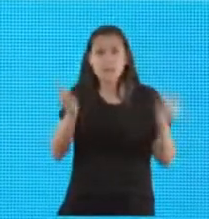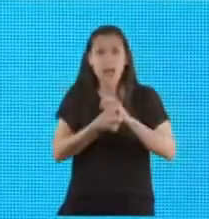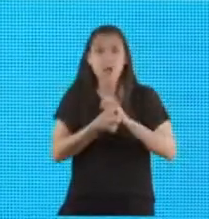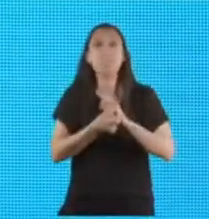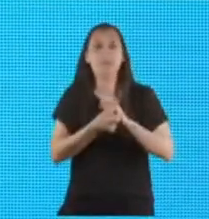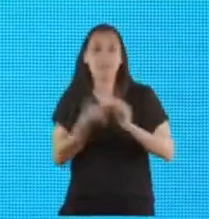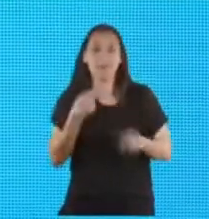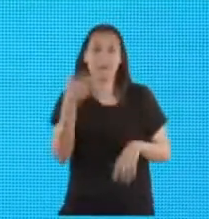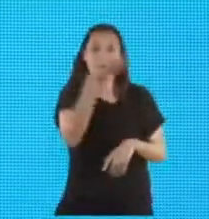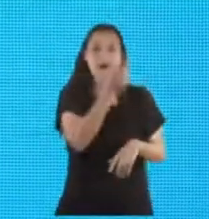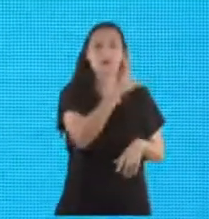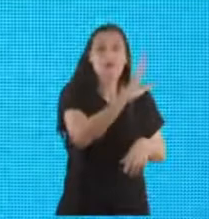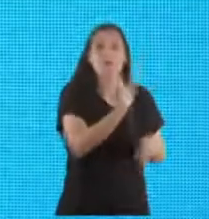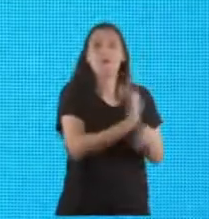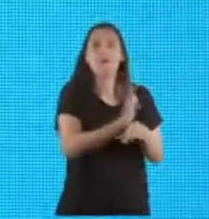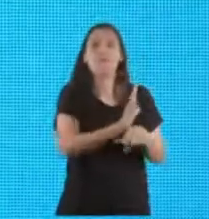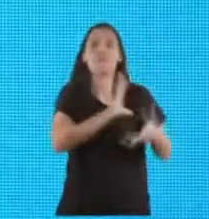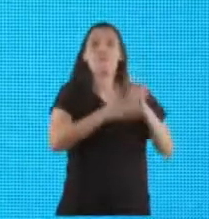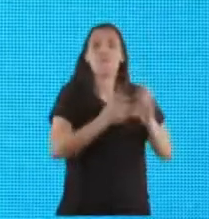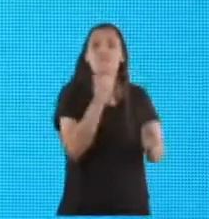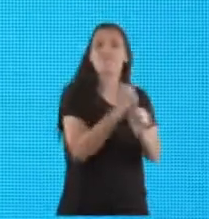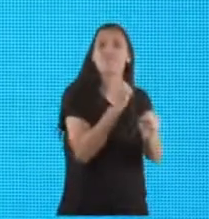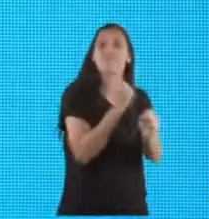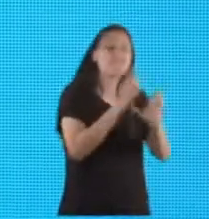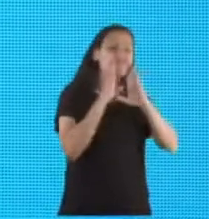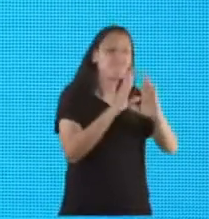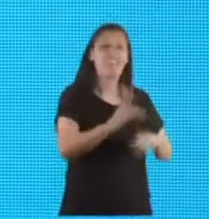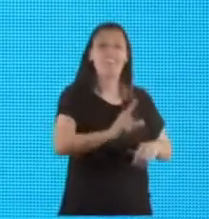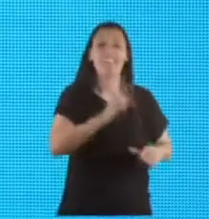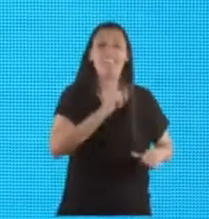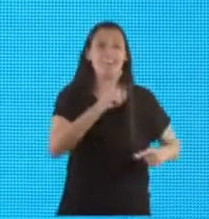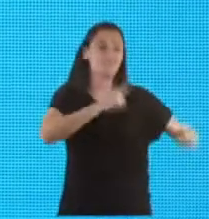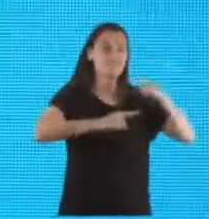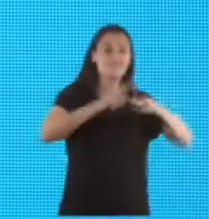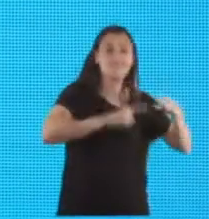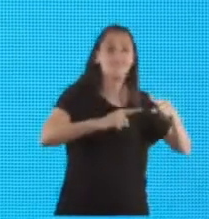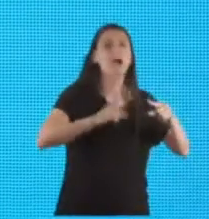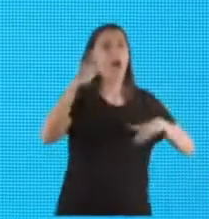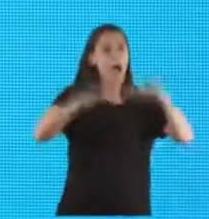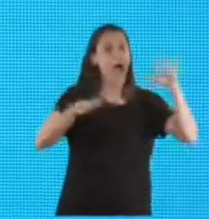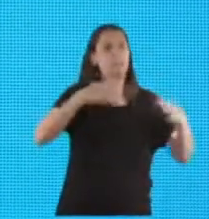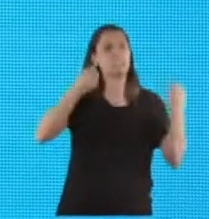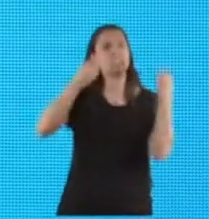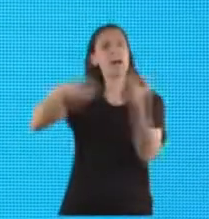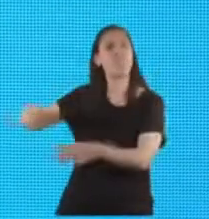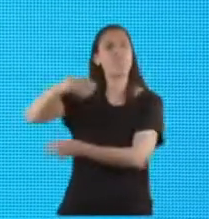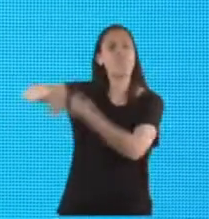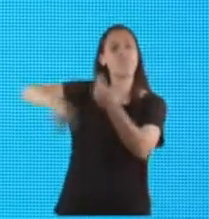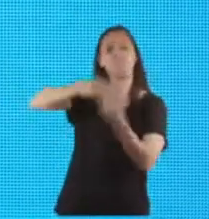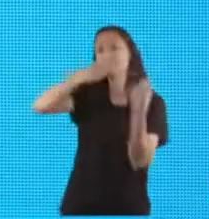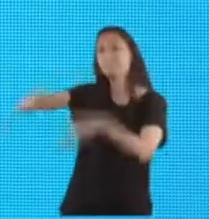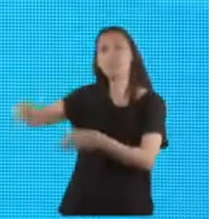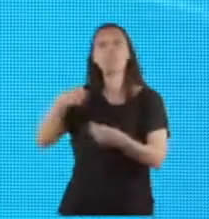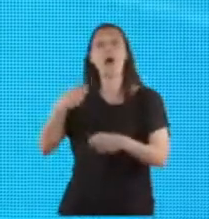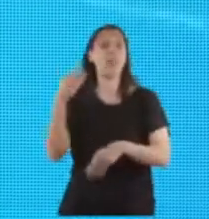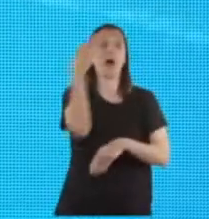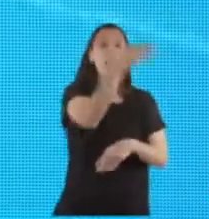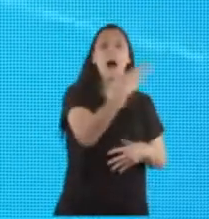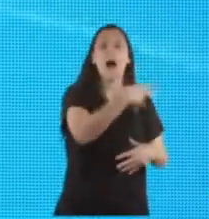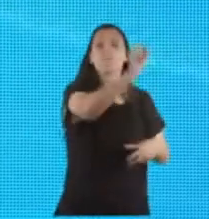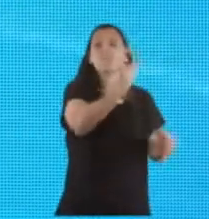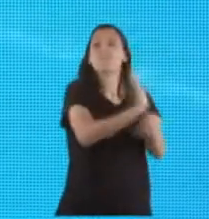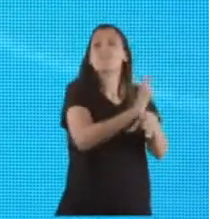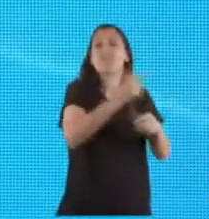técnicos, en dirigentes, dejan de atender a la familia para llevar a los pibes a una